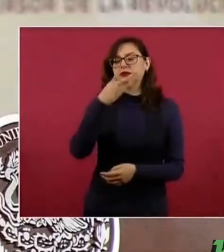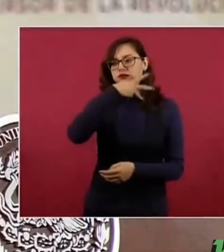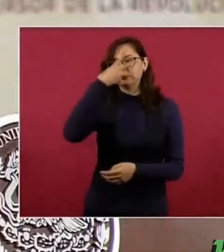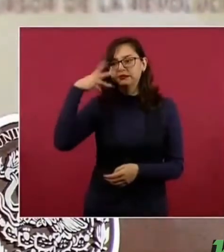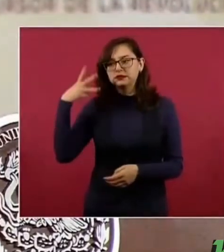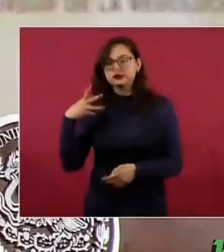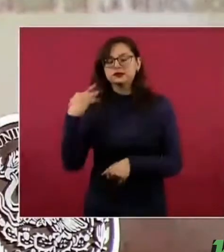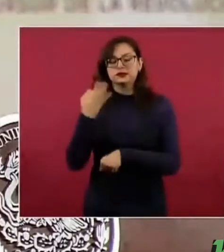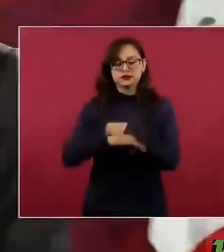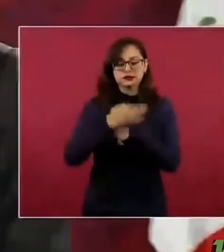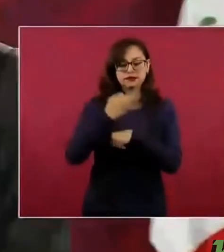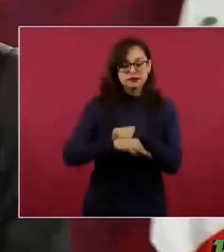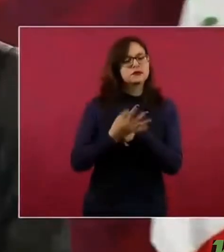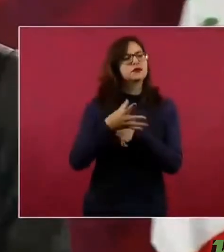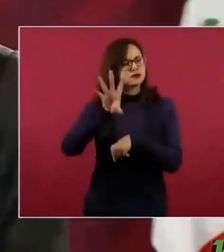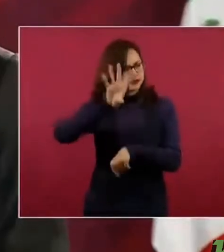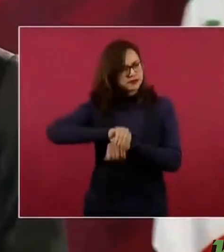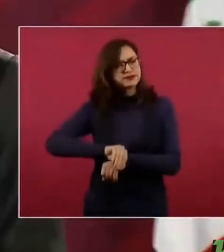trabajo